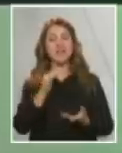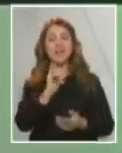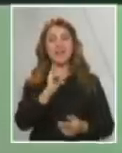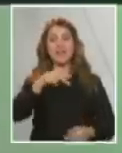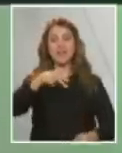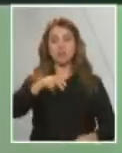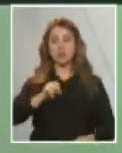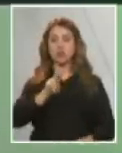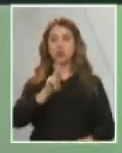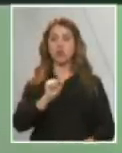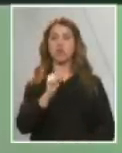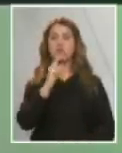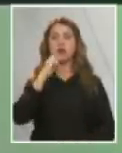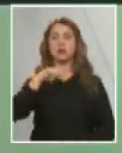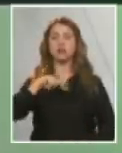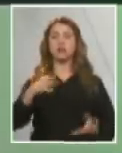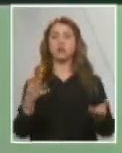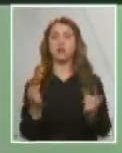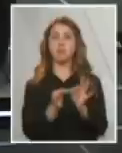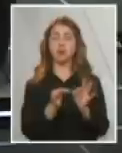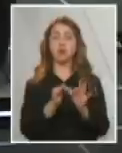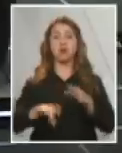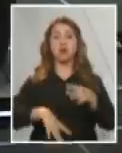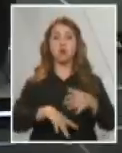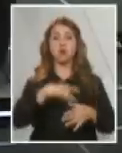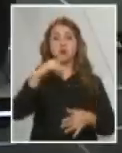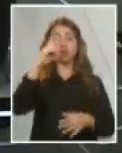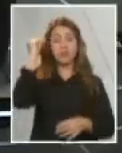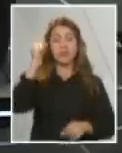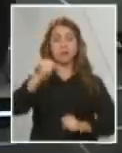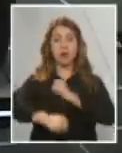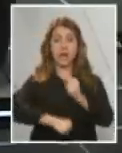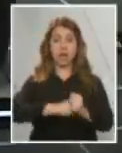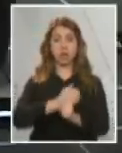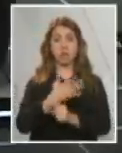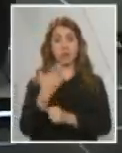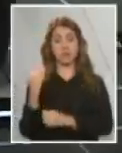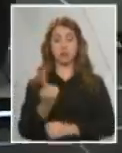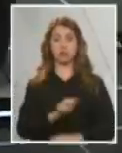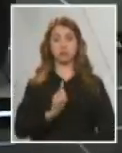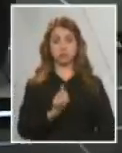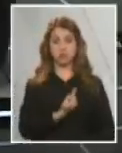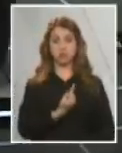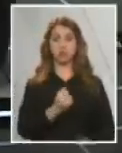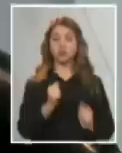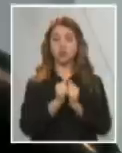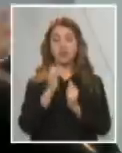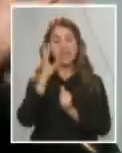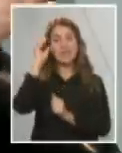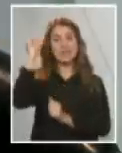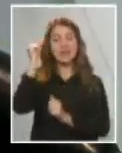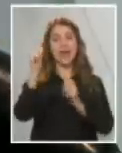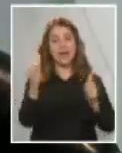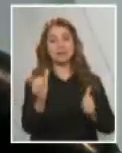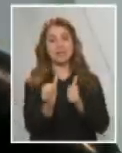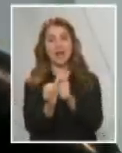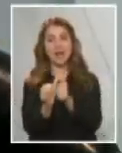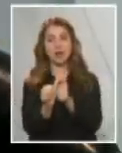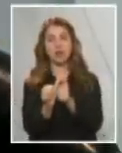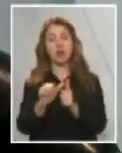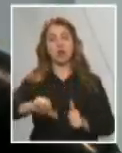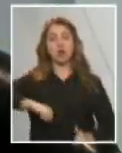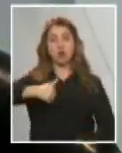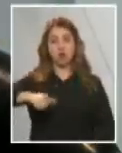¿Cómo lo explicamos fácil, Jimena? Bueno, es un concurso que creamos el año pasado nosotros con la idea de acercar a